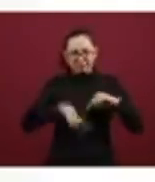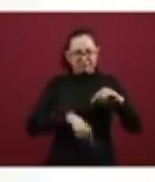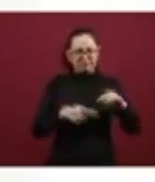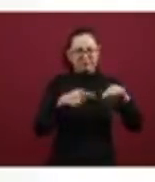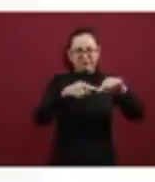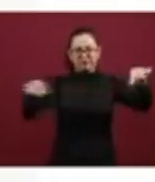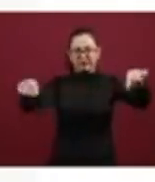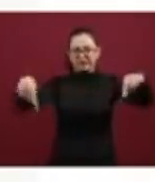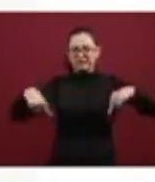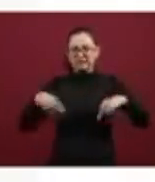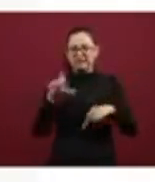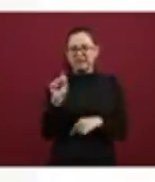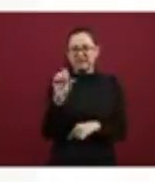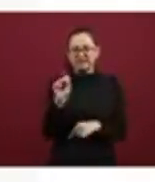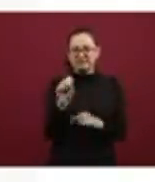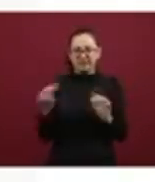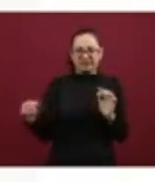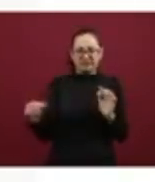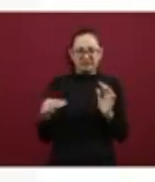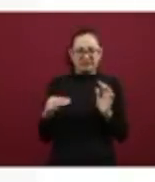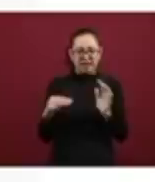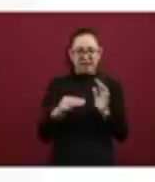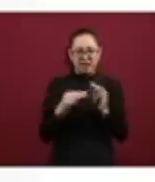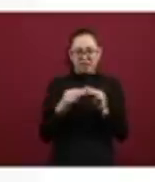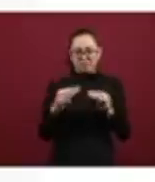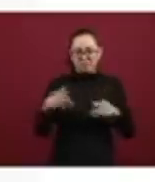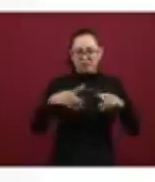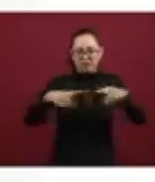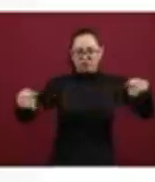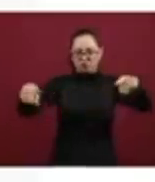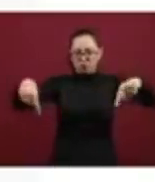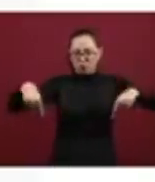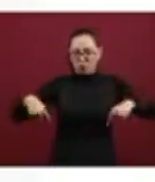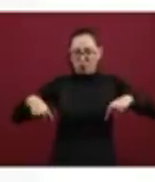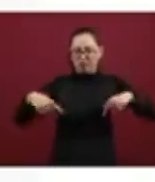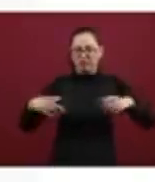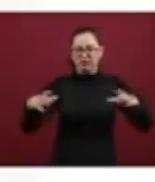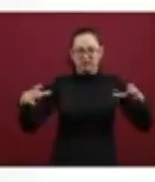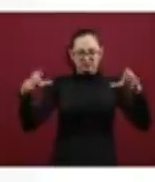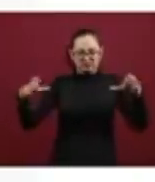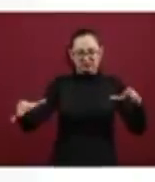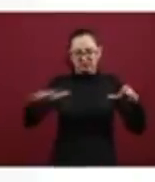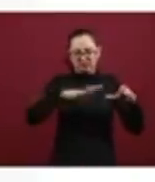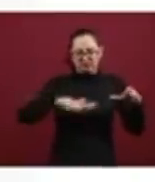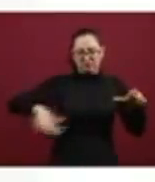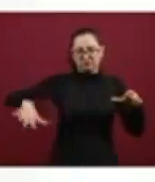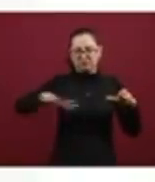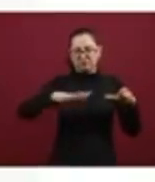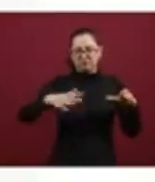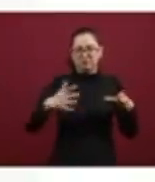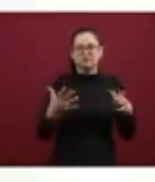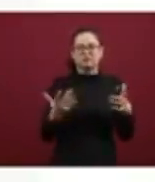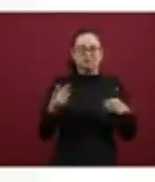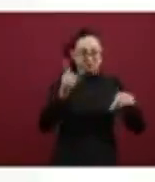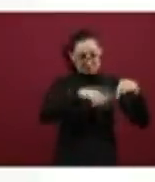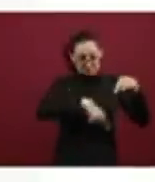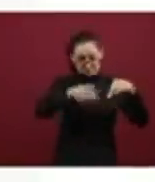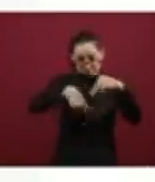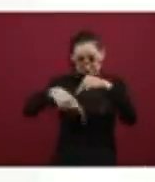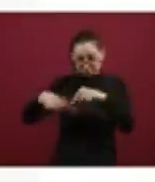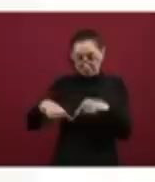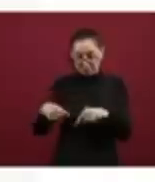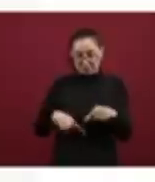60 metros cuadrados en el estado de Guerrero, en donde ya con la información que tenemos de las